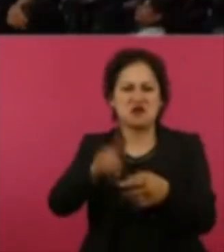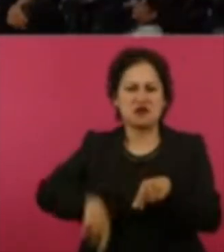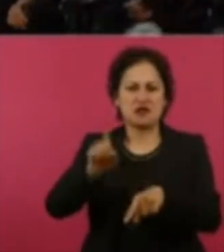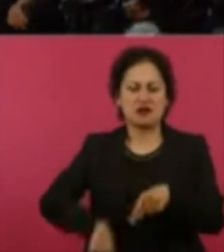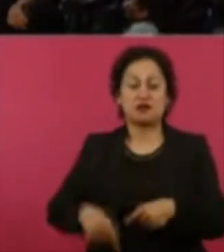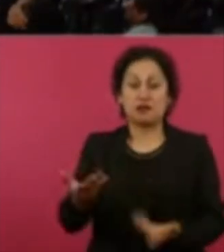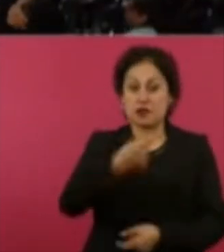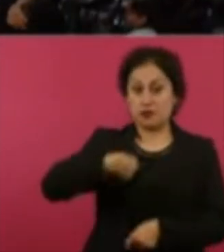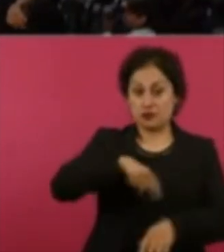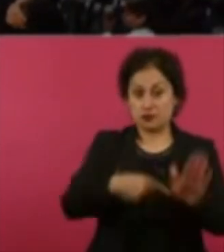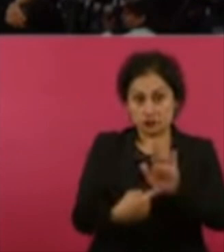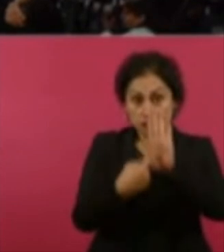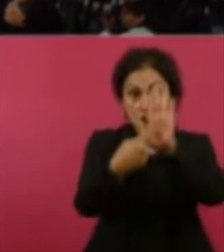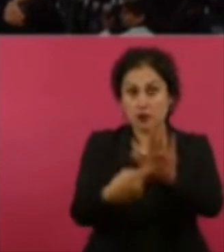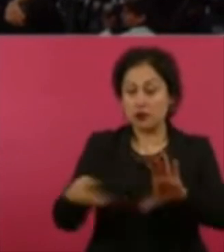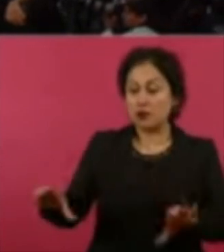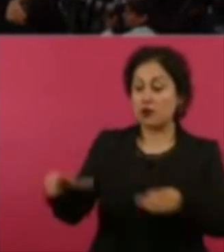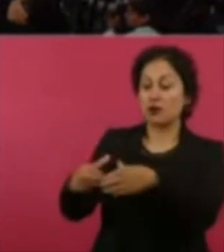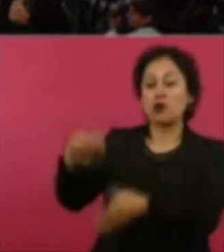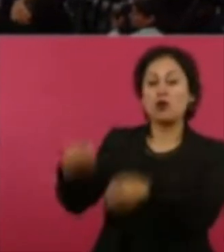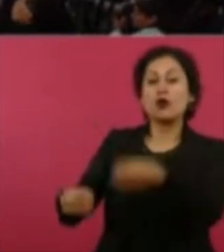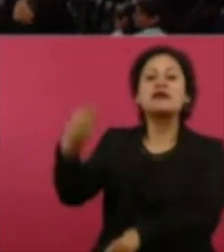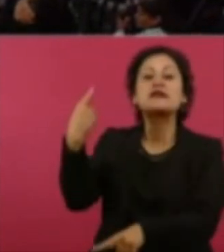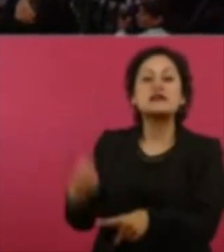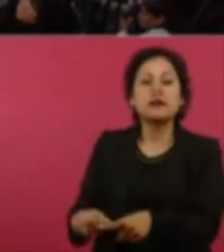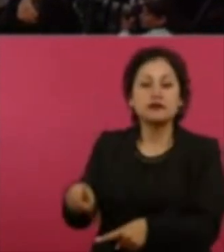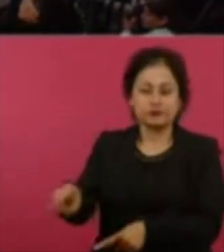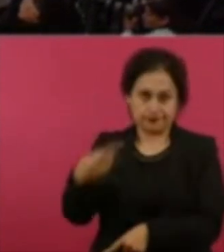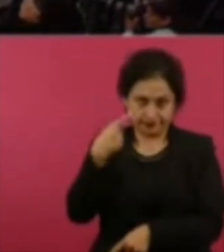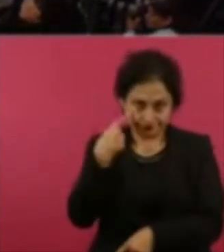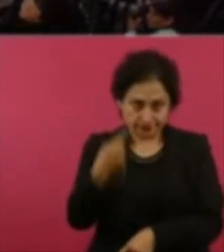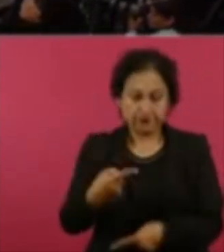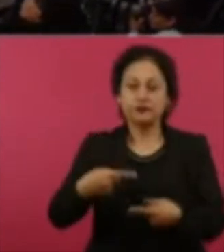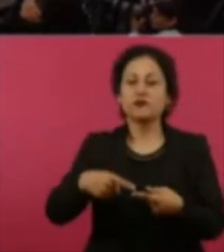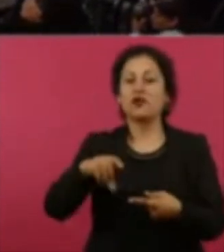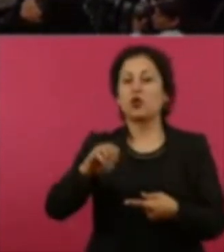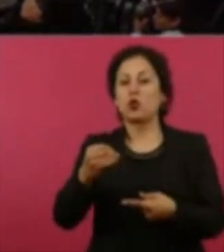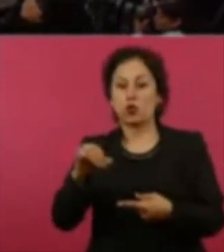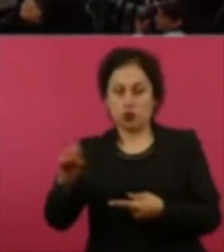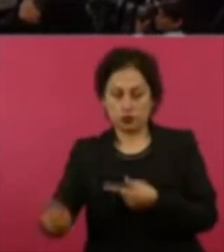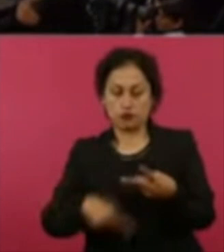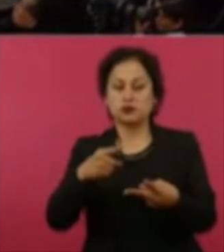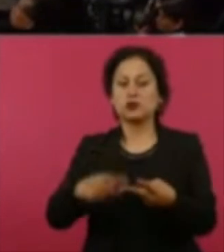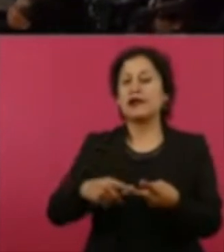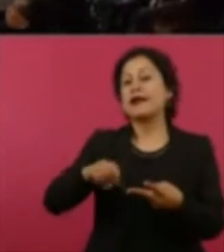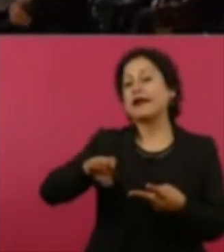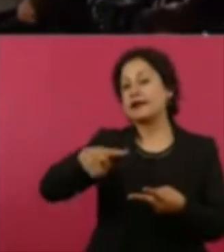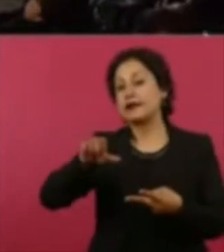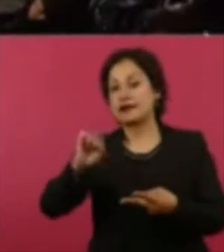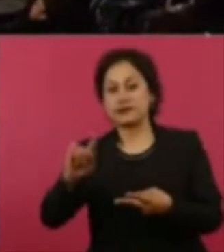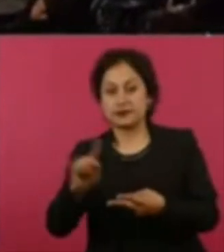este consejo. Está Gustavo de Hoyos, está Claudio X. González, que es